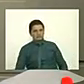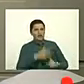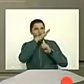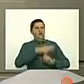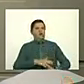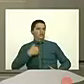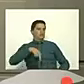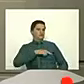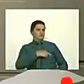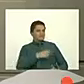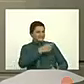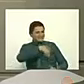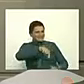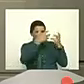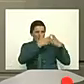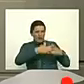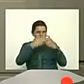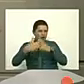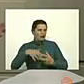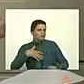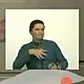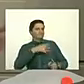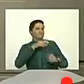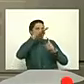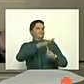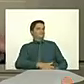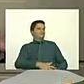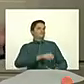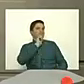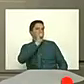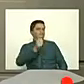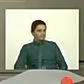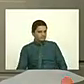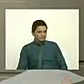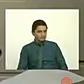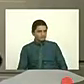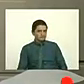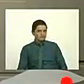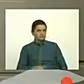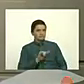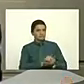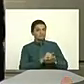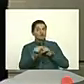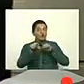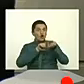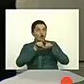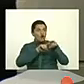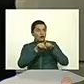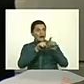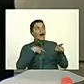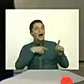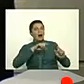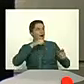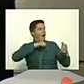dijeron previamente que nos iban a bajar los impuestos, y sobre esa base es que se compitió en la